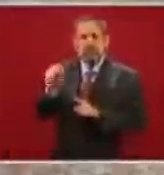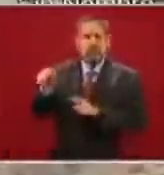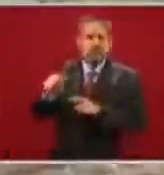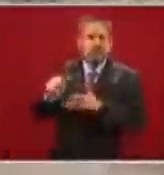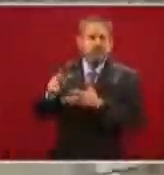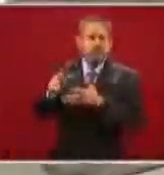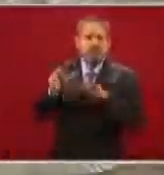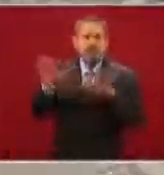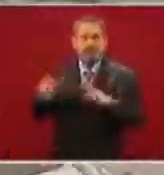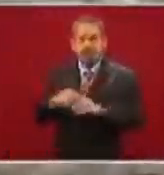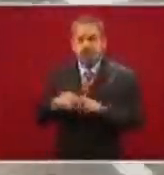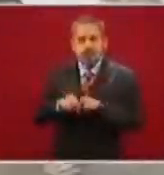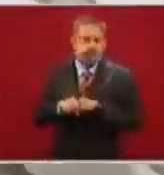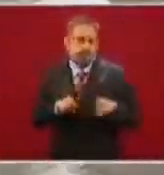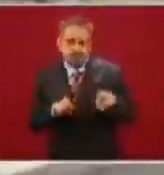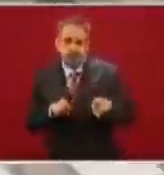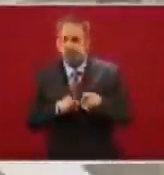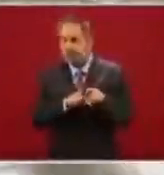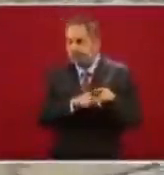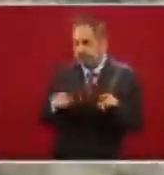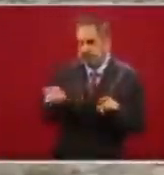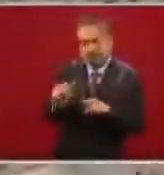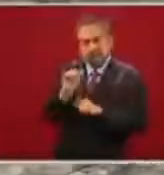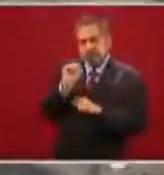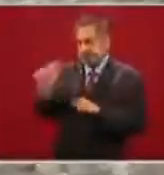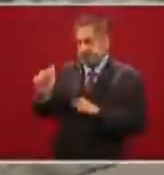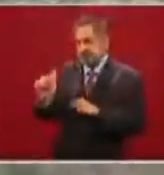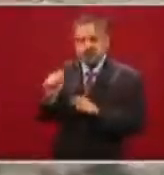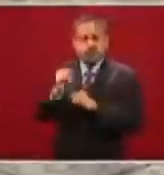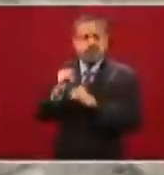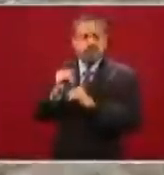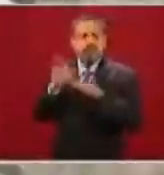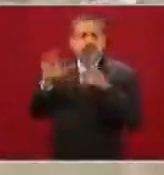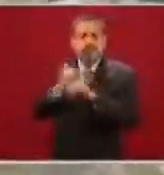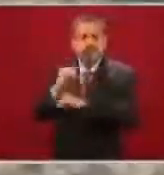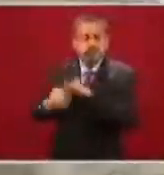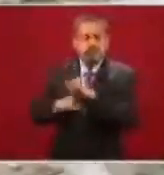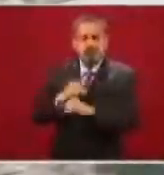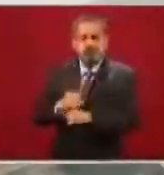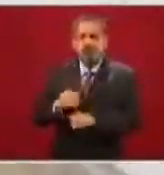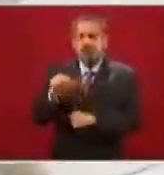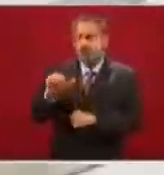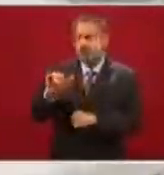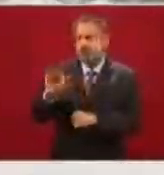ramal hacia el propio Aeropuerto Internacional Felipe Ángeles.